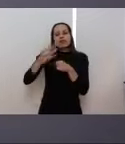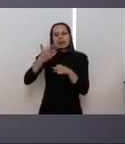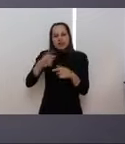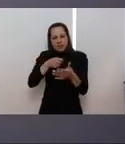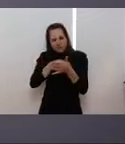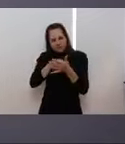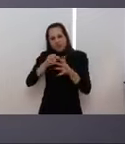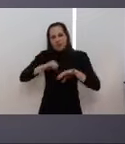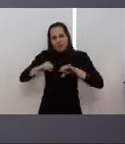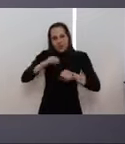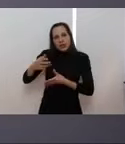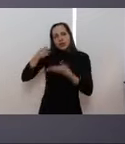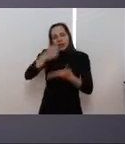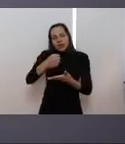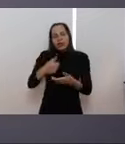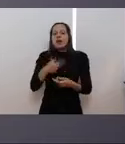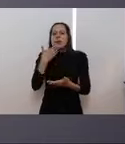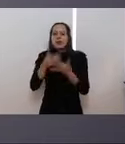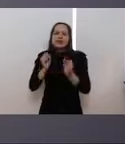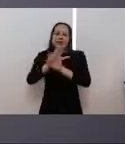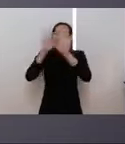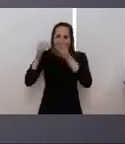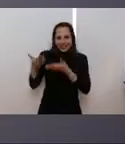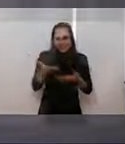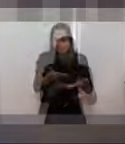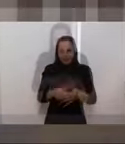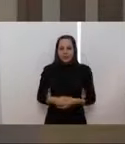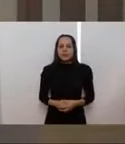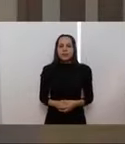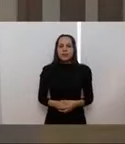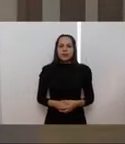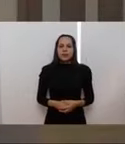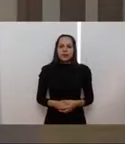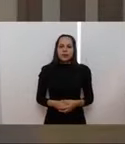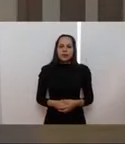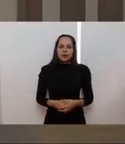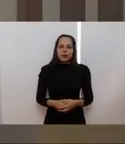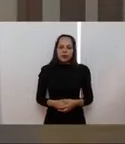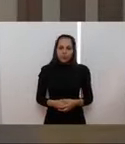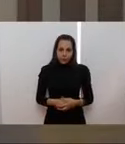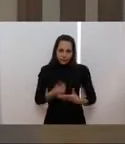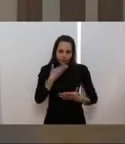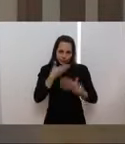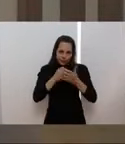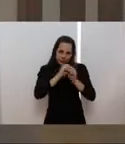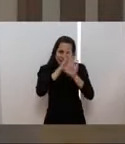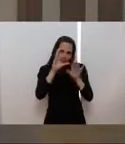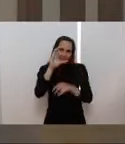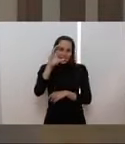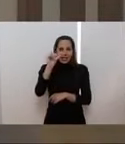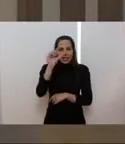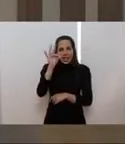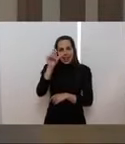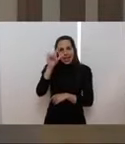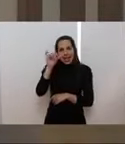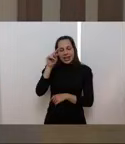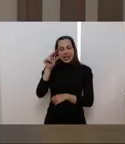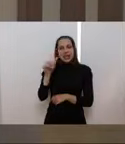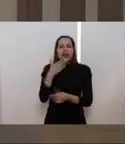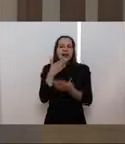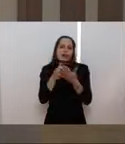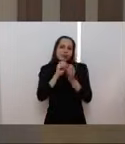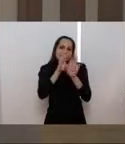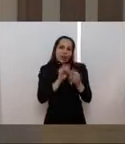gestión financiera ingeniero buenos días y bienvenidos buenos dias catalina buenos días a todos nuestros